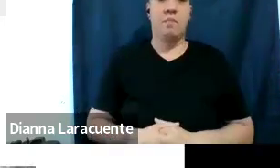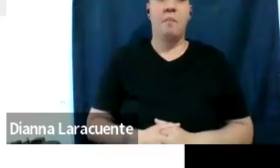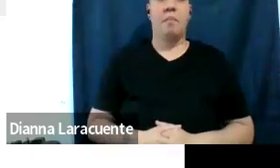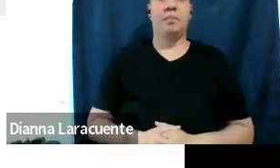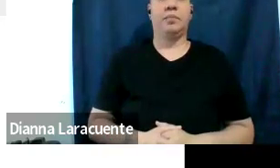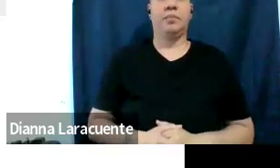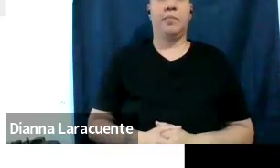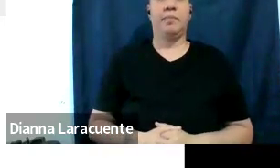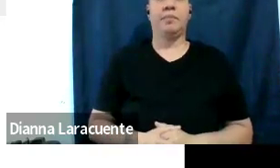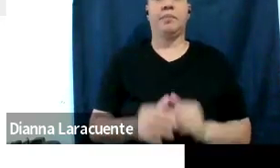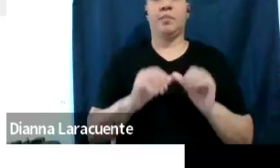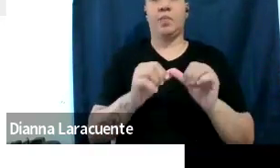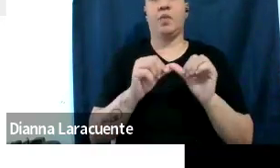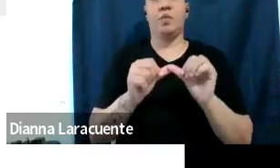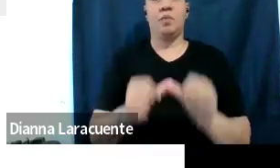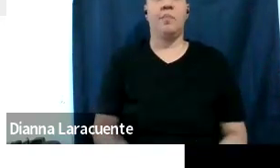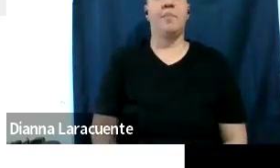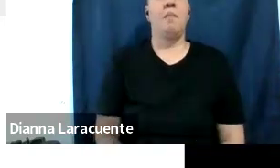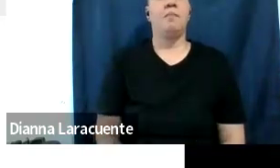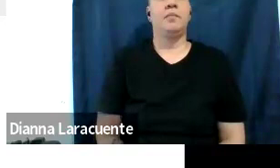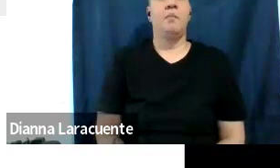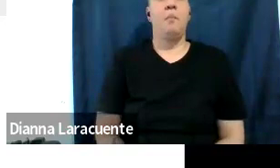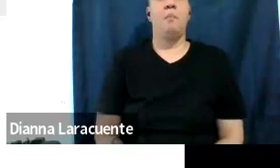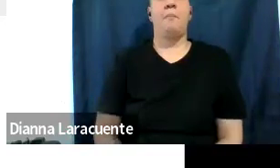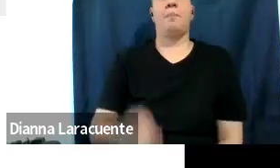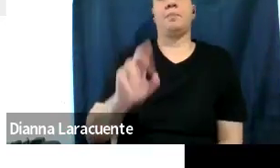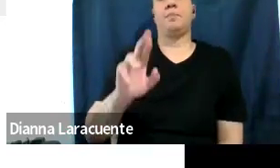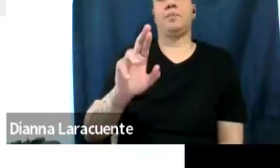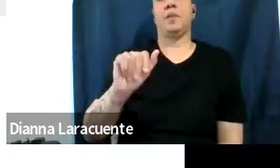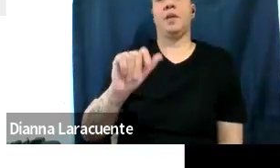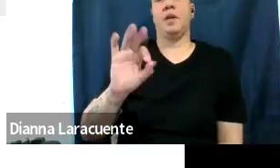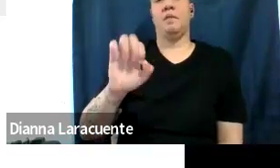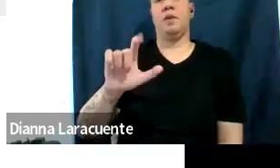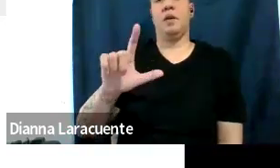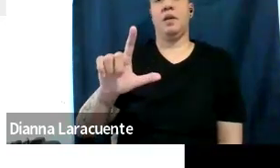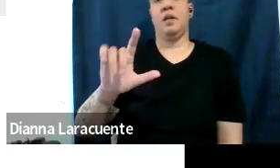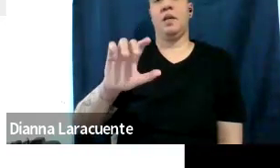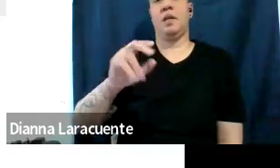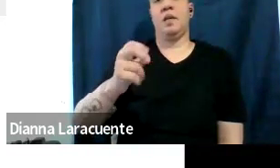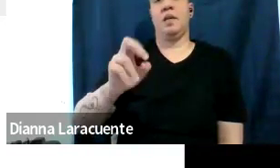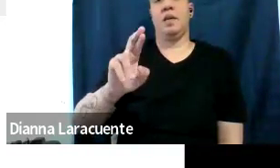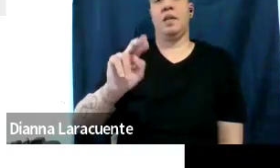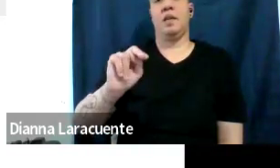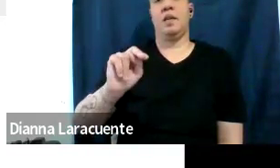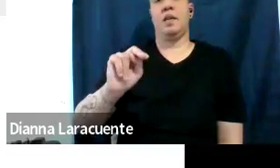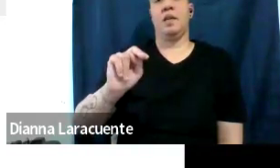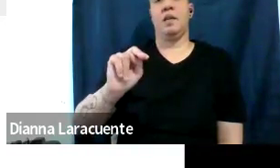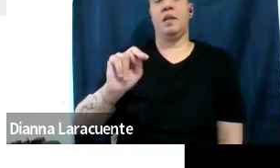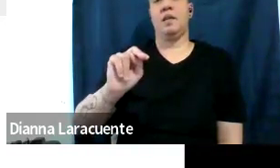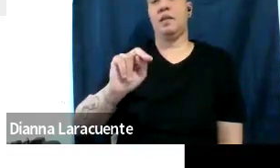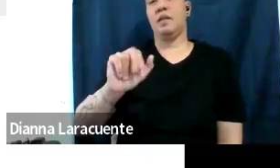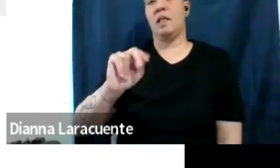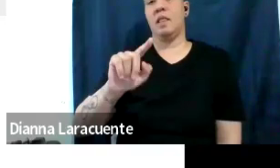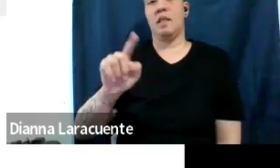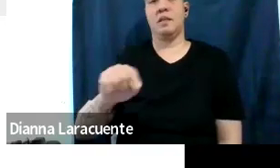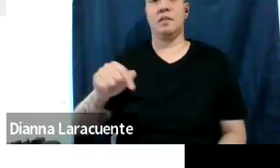Y sigue la próxima. Rafael Hernández Ucera, no, sigue para atrás, antes de la proclama de mayo, sigue para